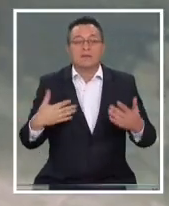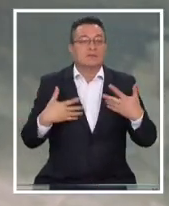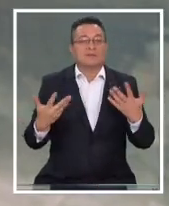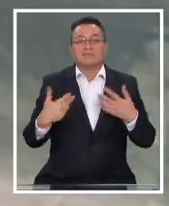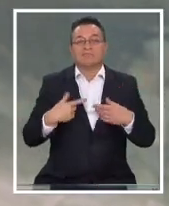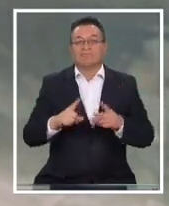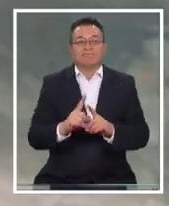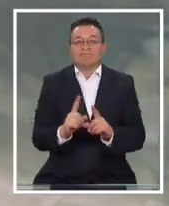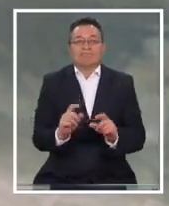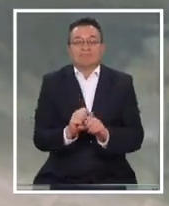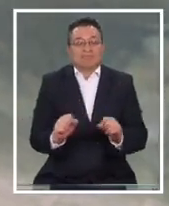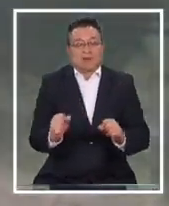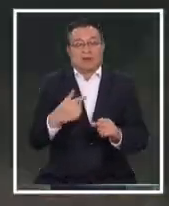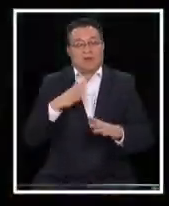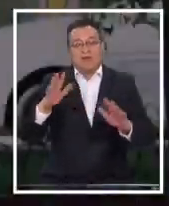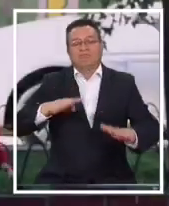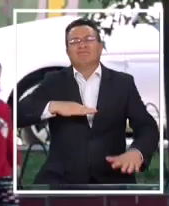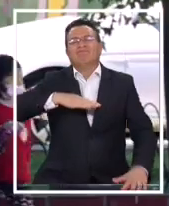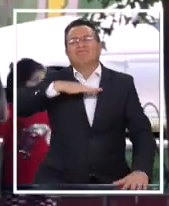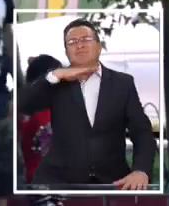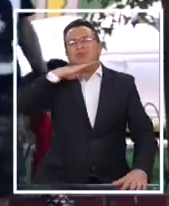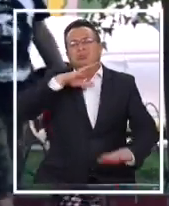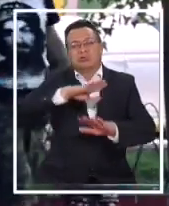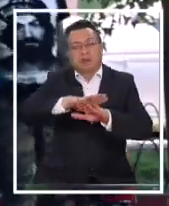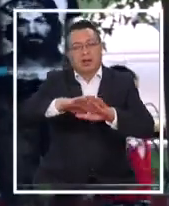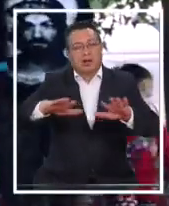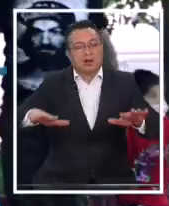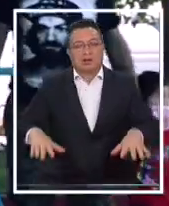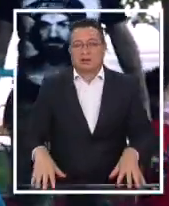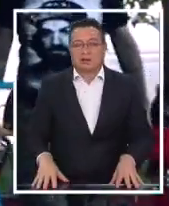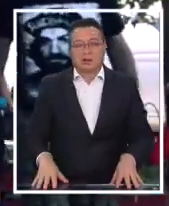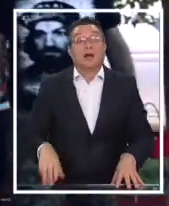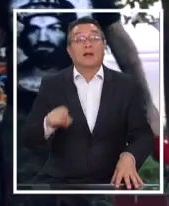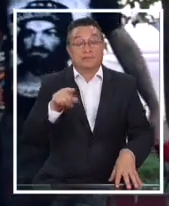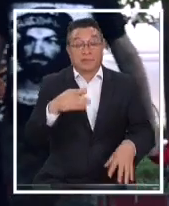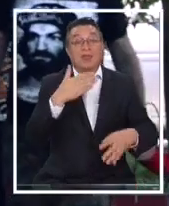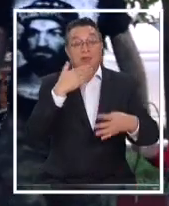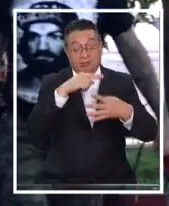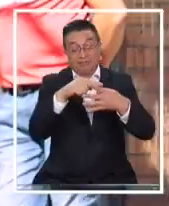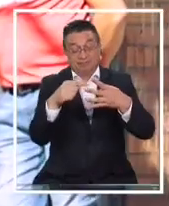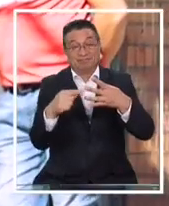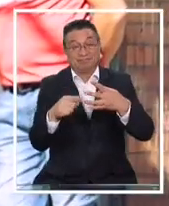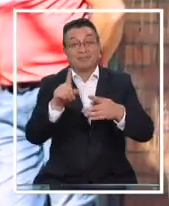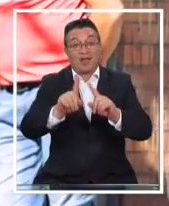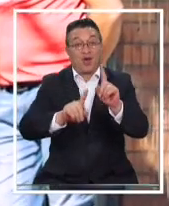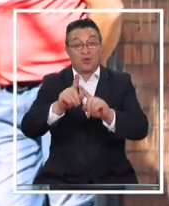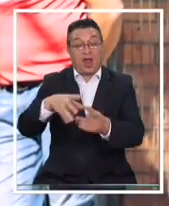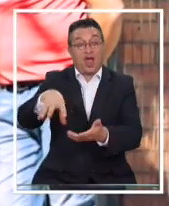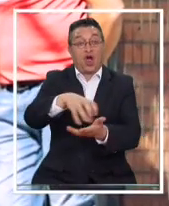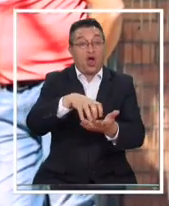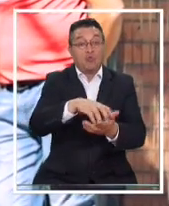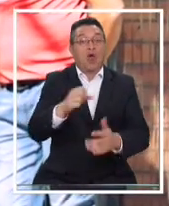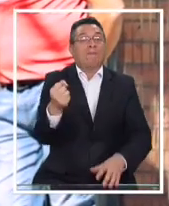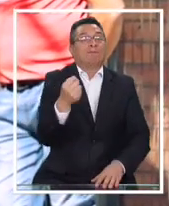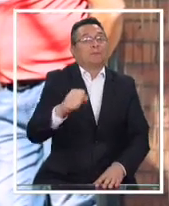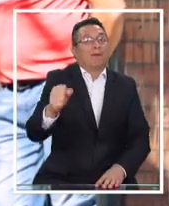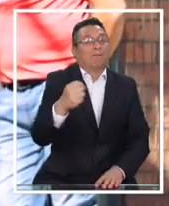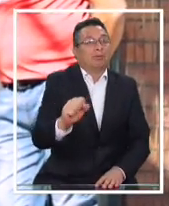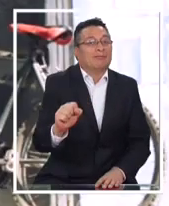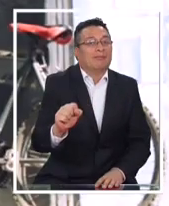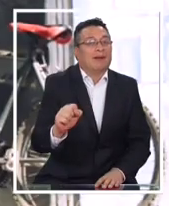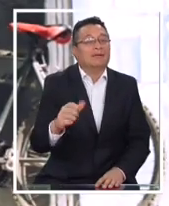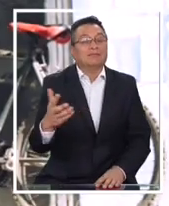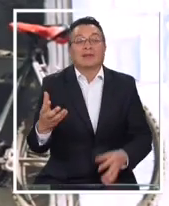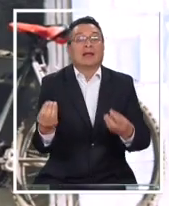ya no llegó a su límite. Y ese factor también incide en la cuarentena de aquellas comunas que menos la cumplen. ¿Qué